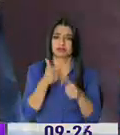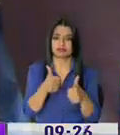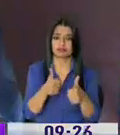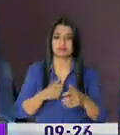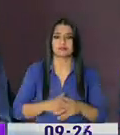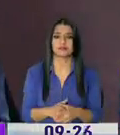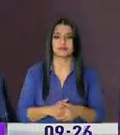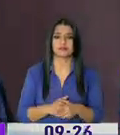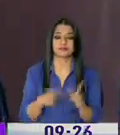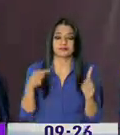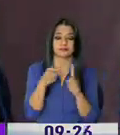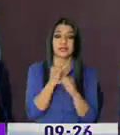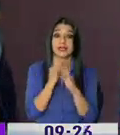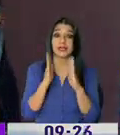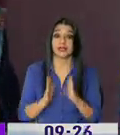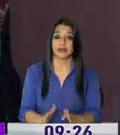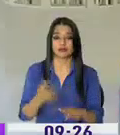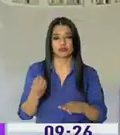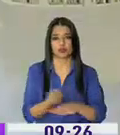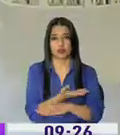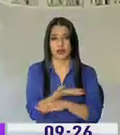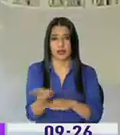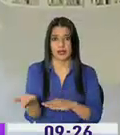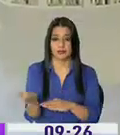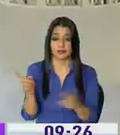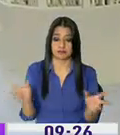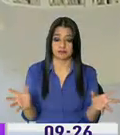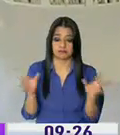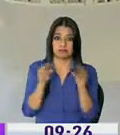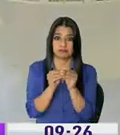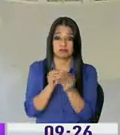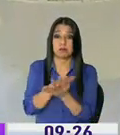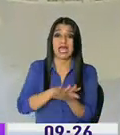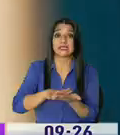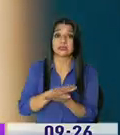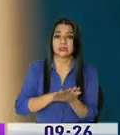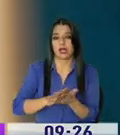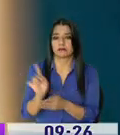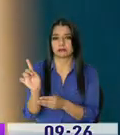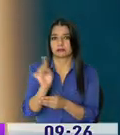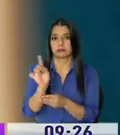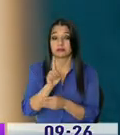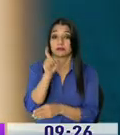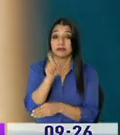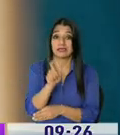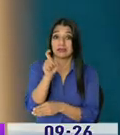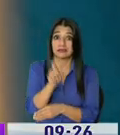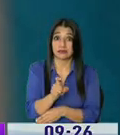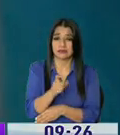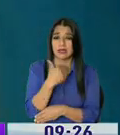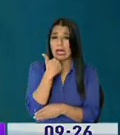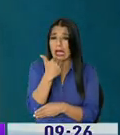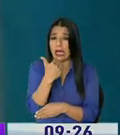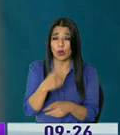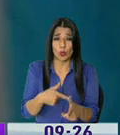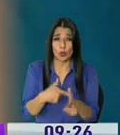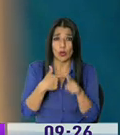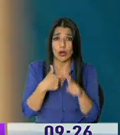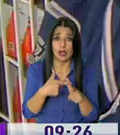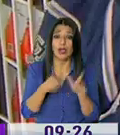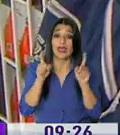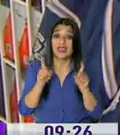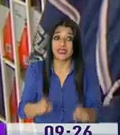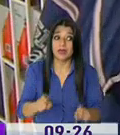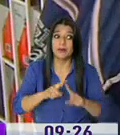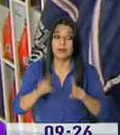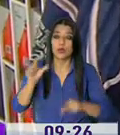El ingeniero Belis sugiere no mezclar este tipo de sustancias y en caso de requerirlo por fuerza mayor, hay que hacerlo